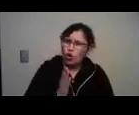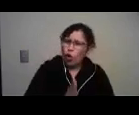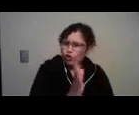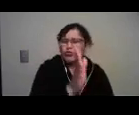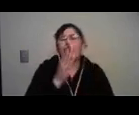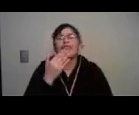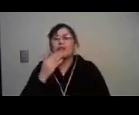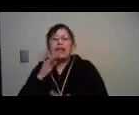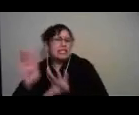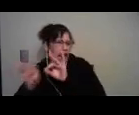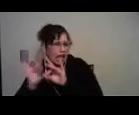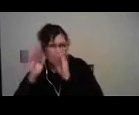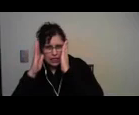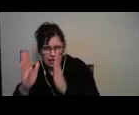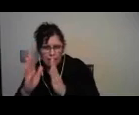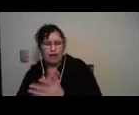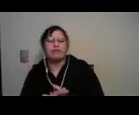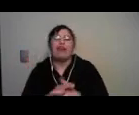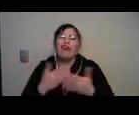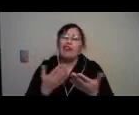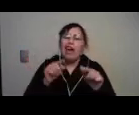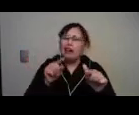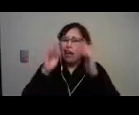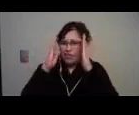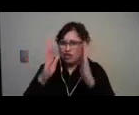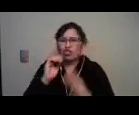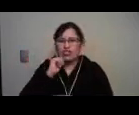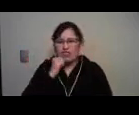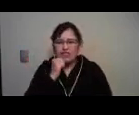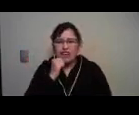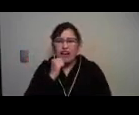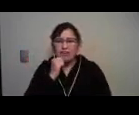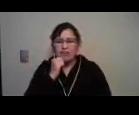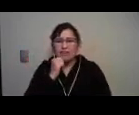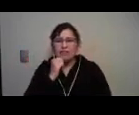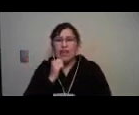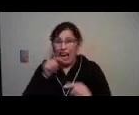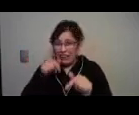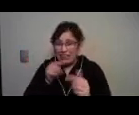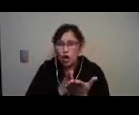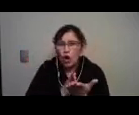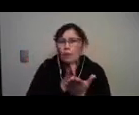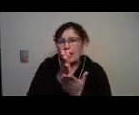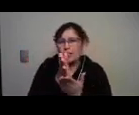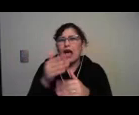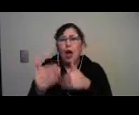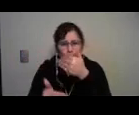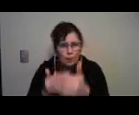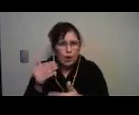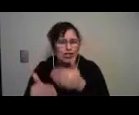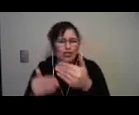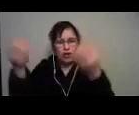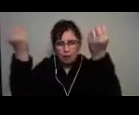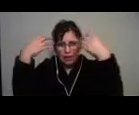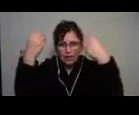cierta manera se reconoce la atención como la puerta de entrada para los procesos de aprendizaje. Es decir,